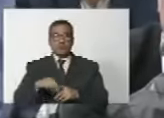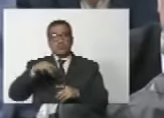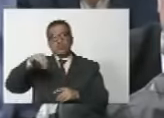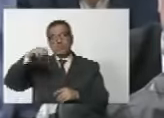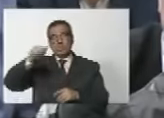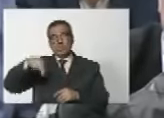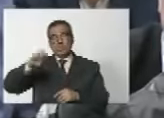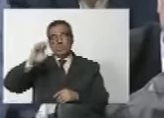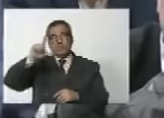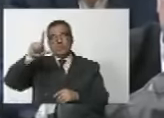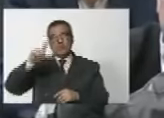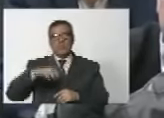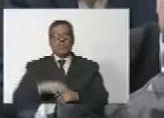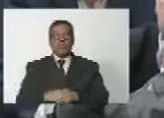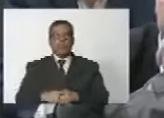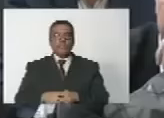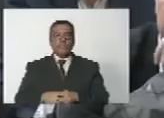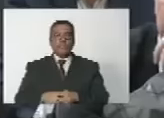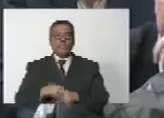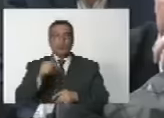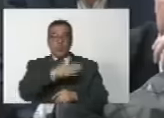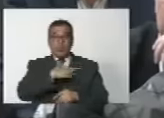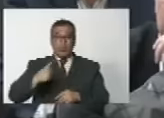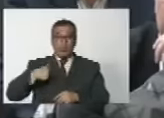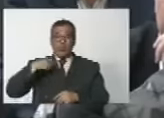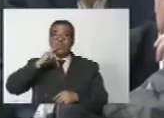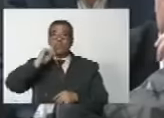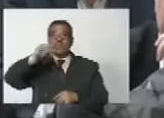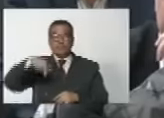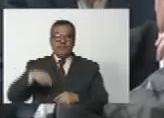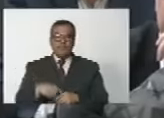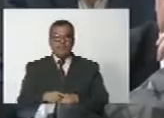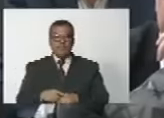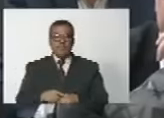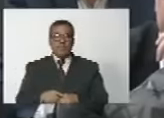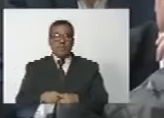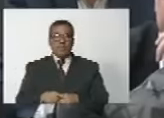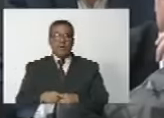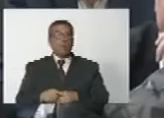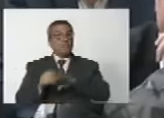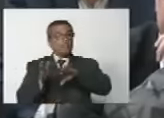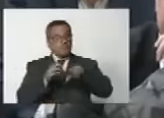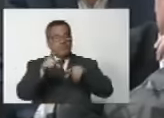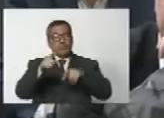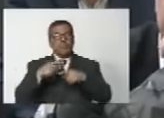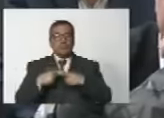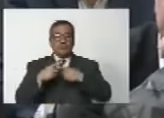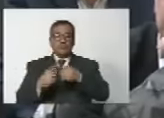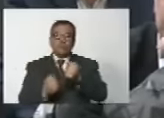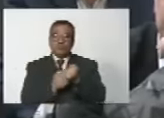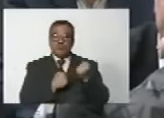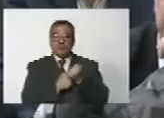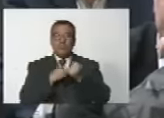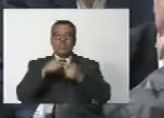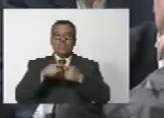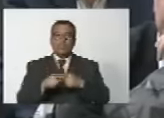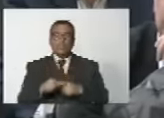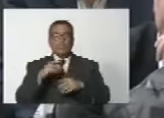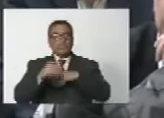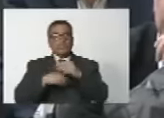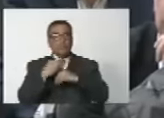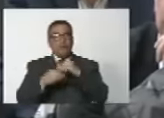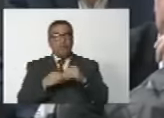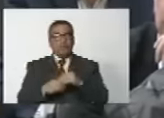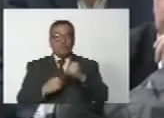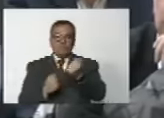Manuel López Obrador. Y queremos también, aparte de expresar nuestra solidaridad, hacernos